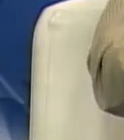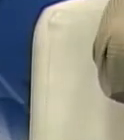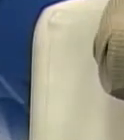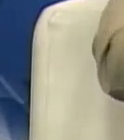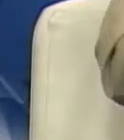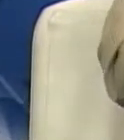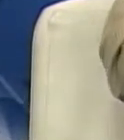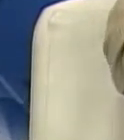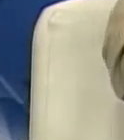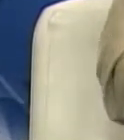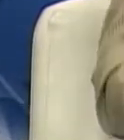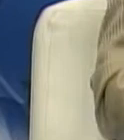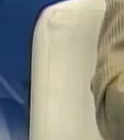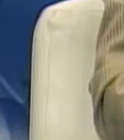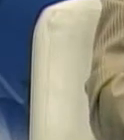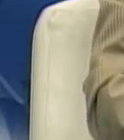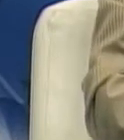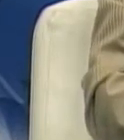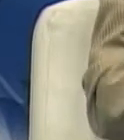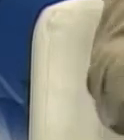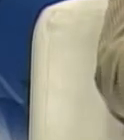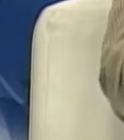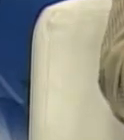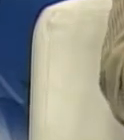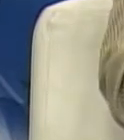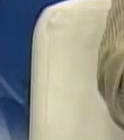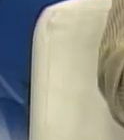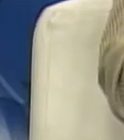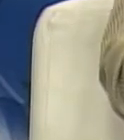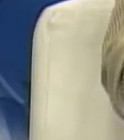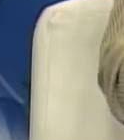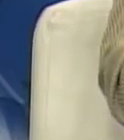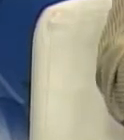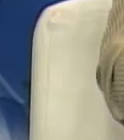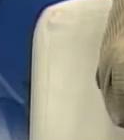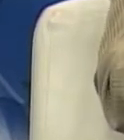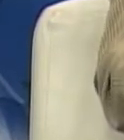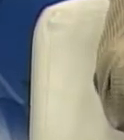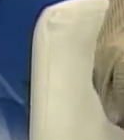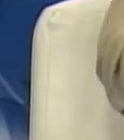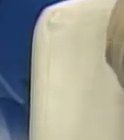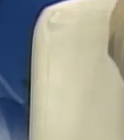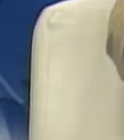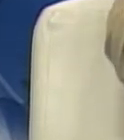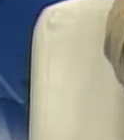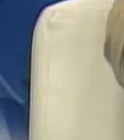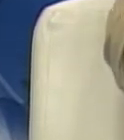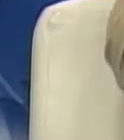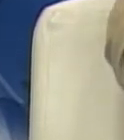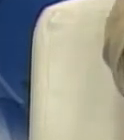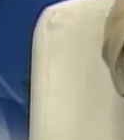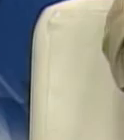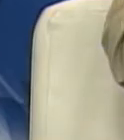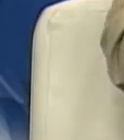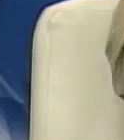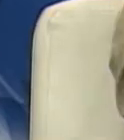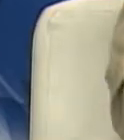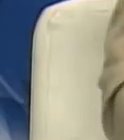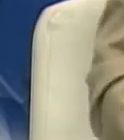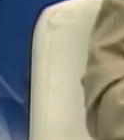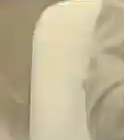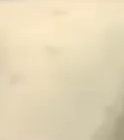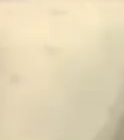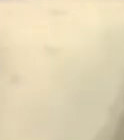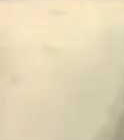lo que ha ocurrido en otras administraciones. ¿Usted le ve una salida, una reconciliación, una posible reconciliación entre el presidente y el vicepresidente? Bienvenido, buenos